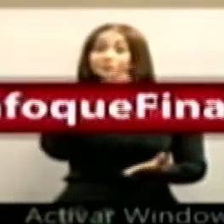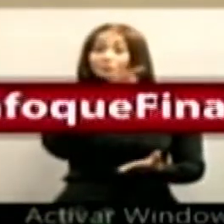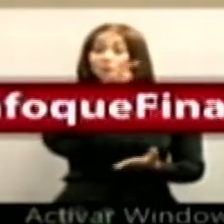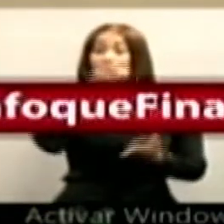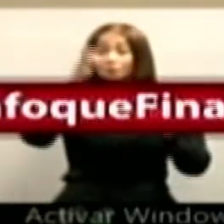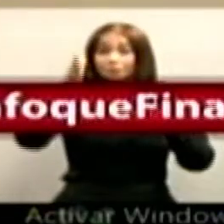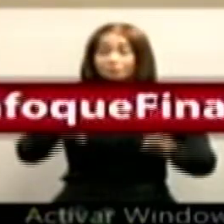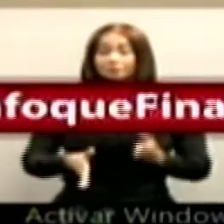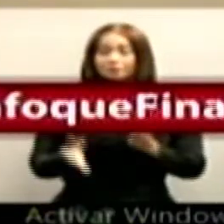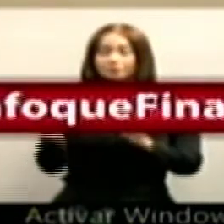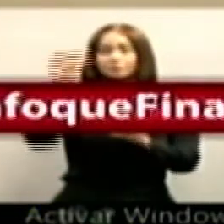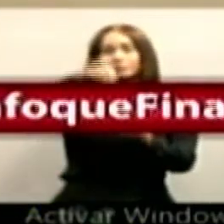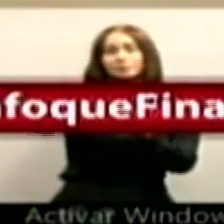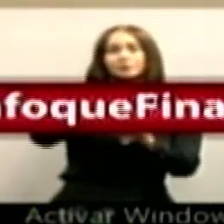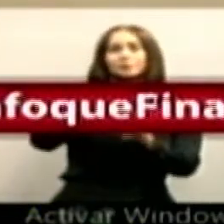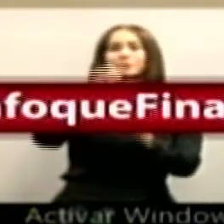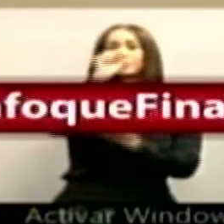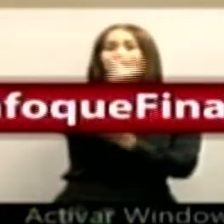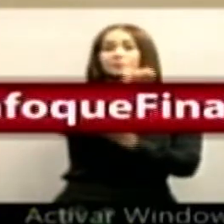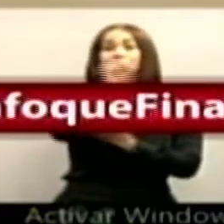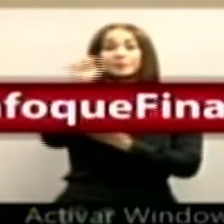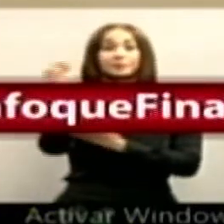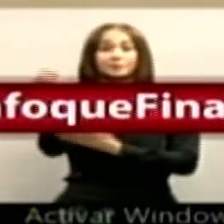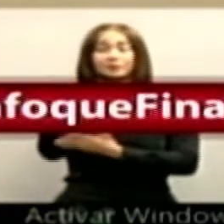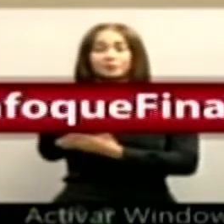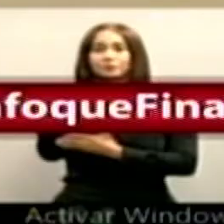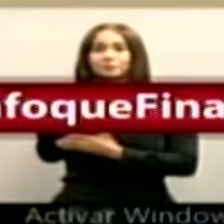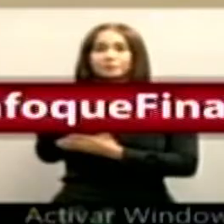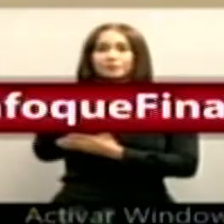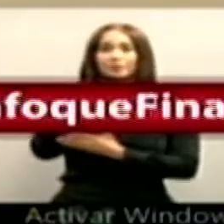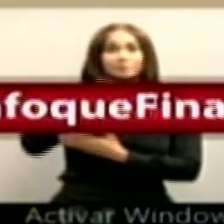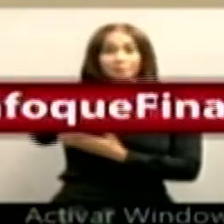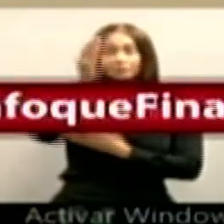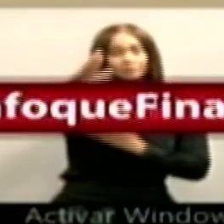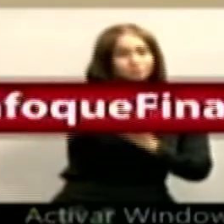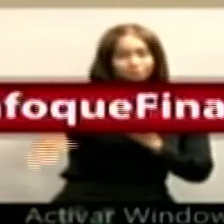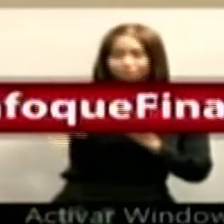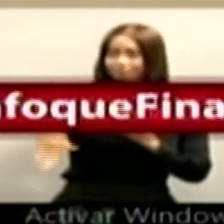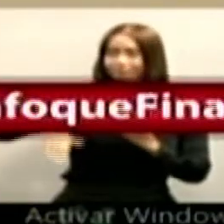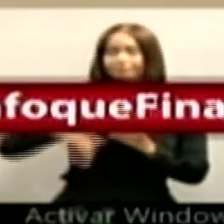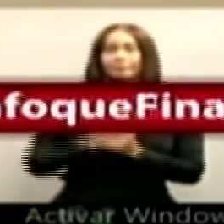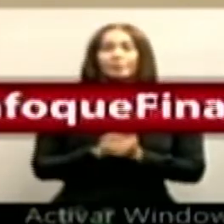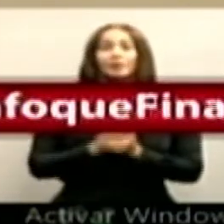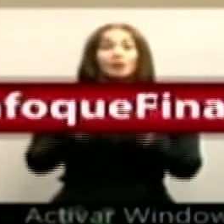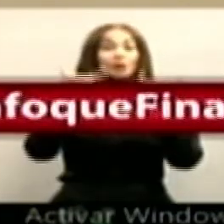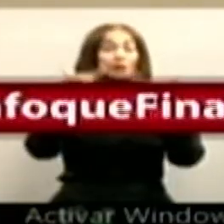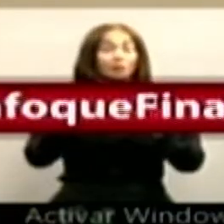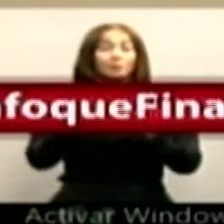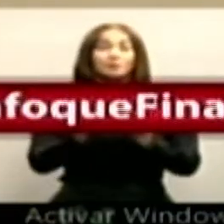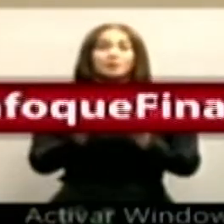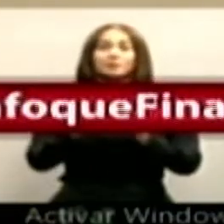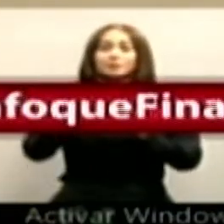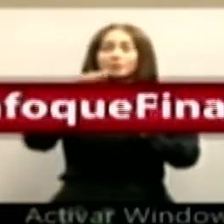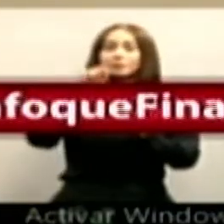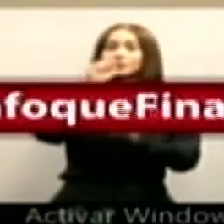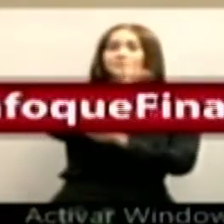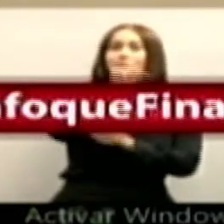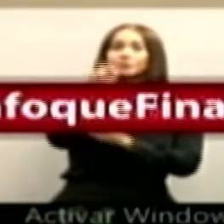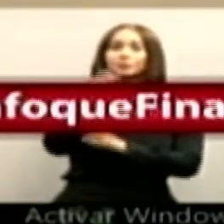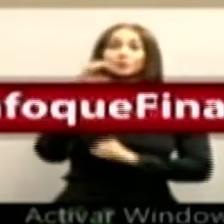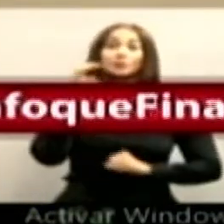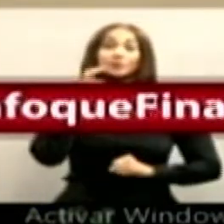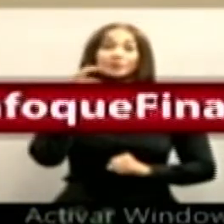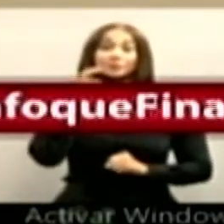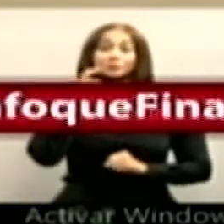SENASA. A partir de este mismo año, habrá cobertura universal y gratuita para todos nuestros compatriotas. Este